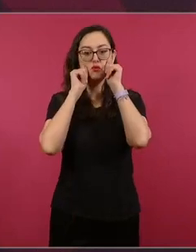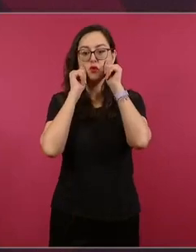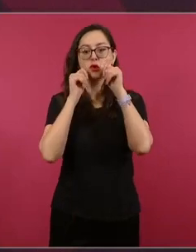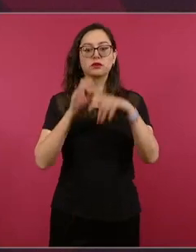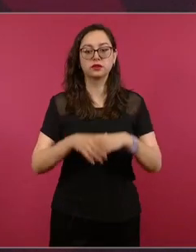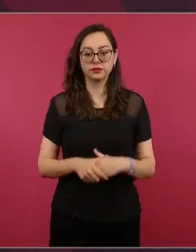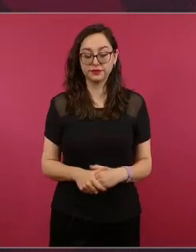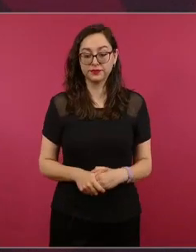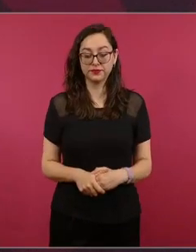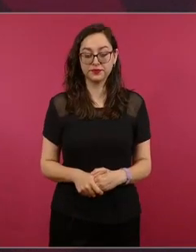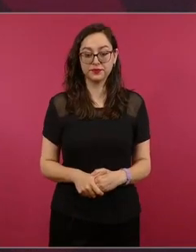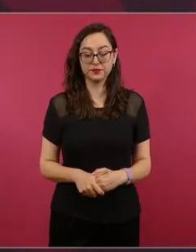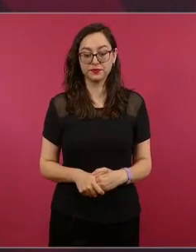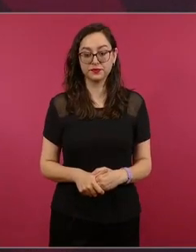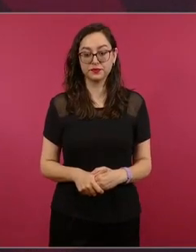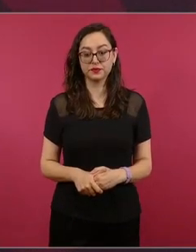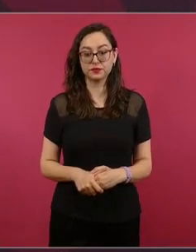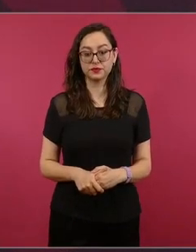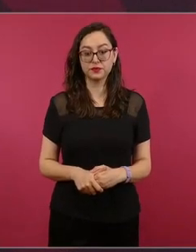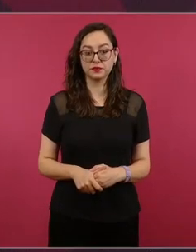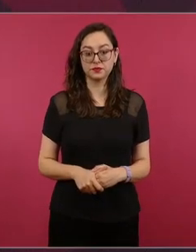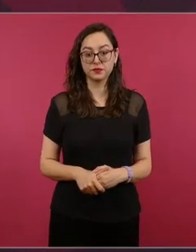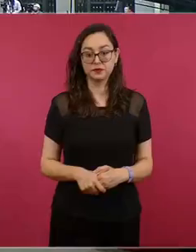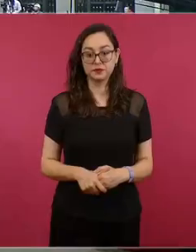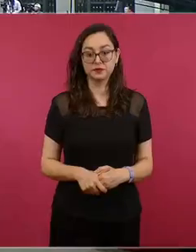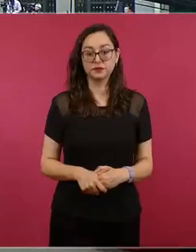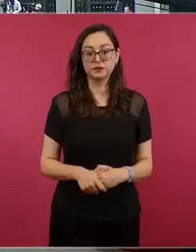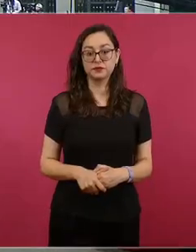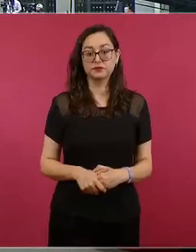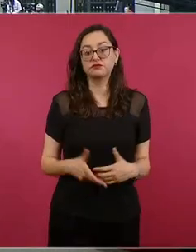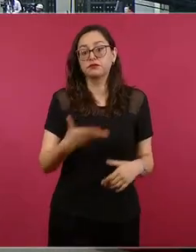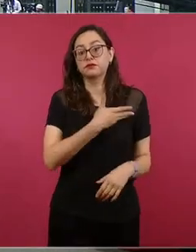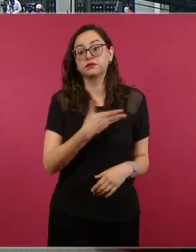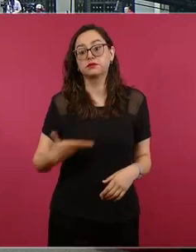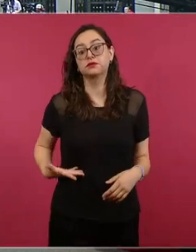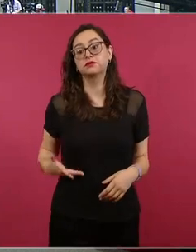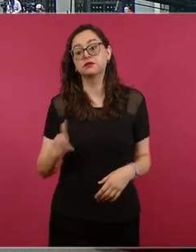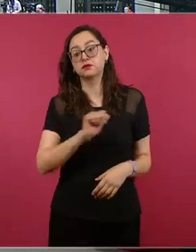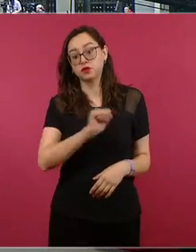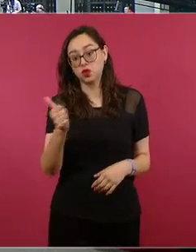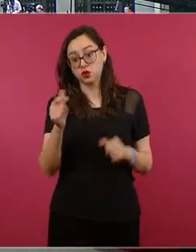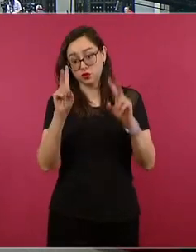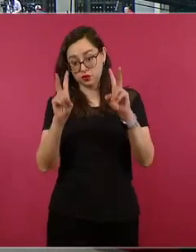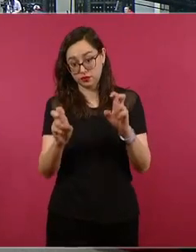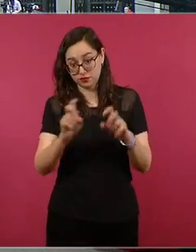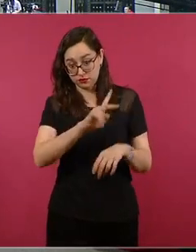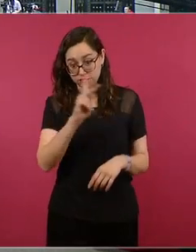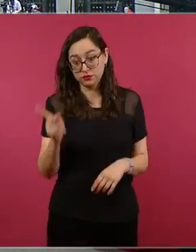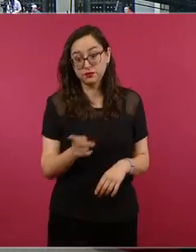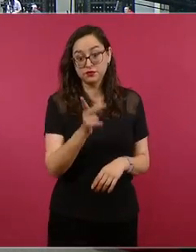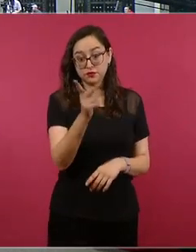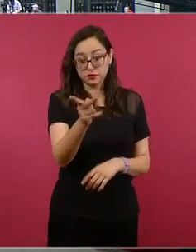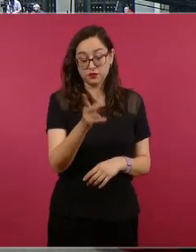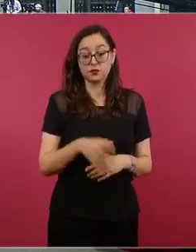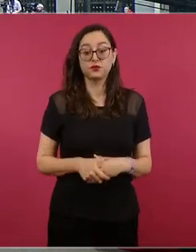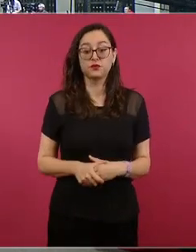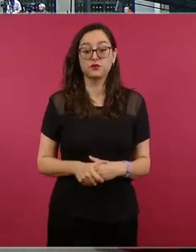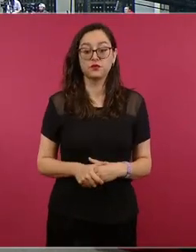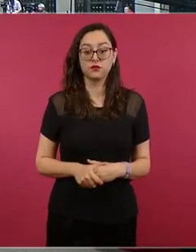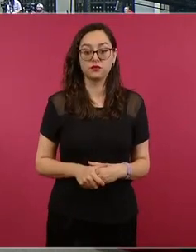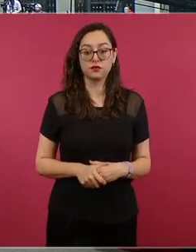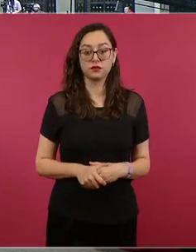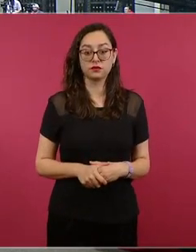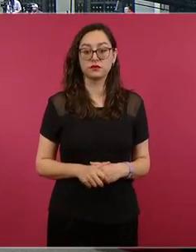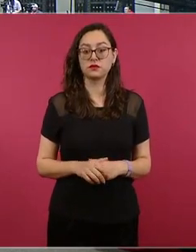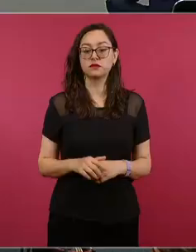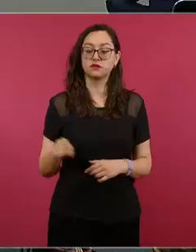hasta la vida. Presidente, en otro tema que tiene que ver con cuestión de seguridad, una situación que se está dando